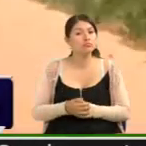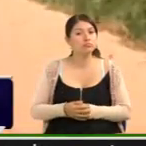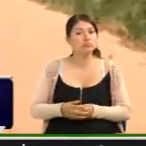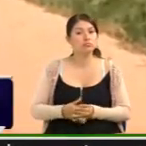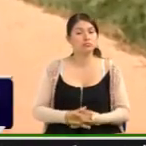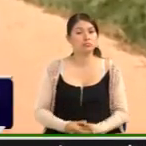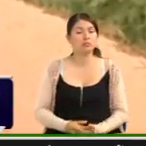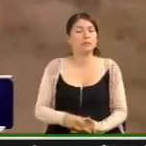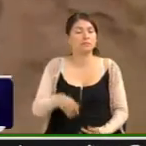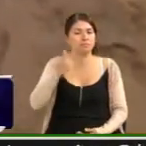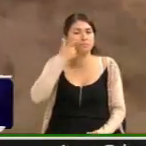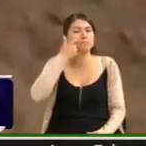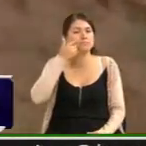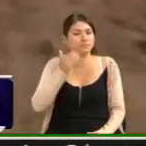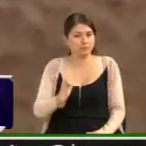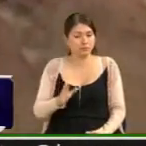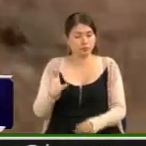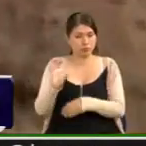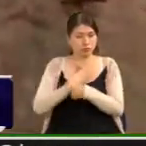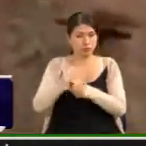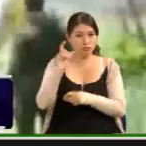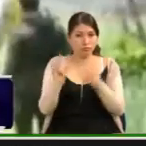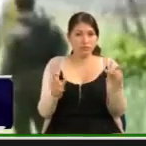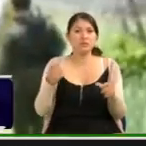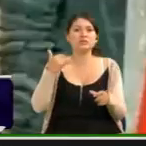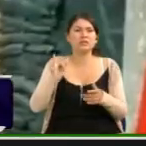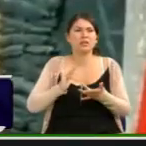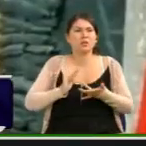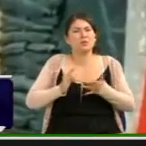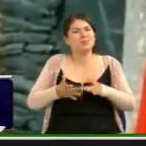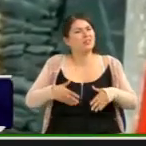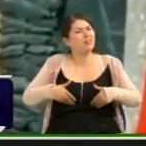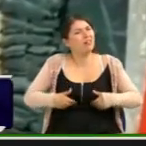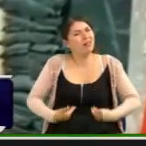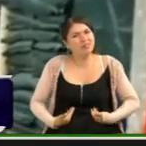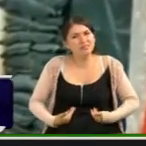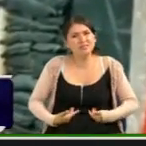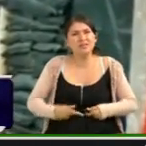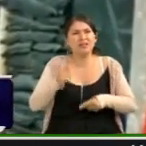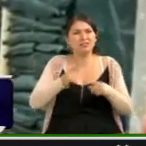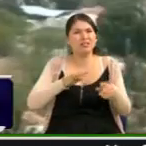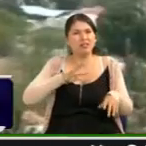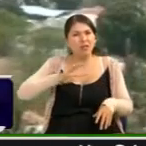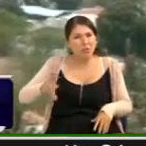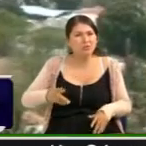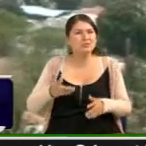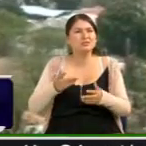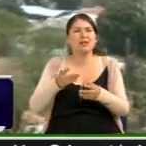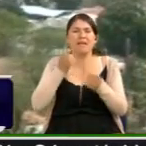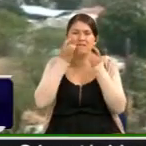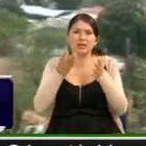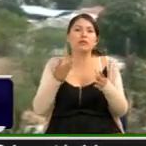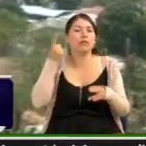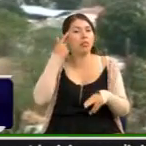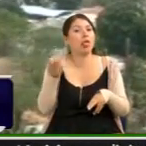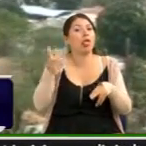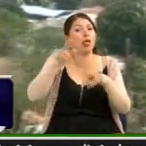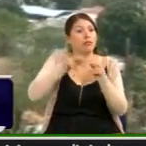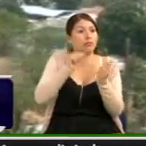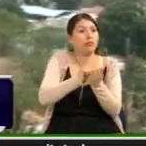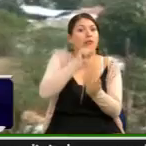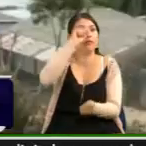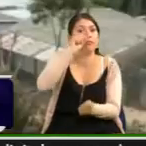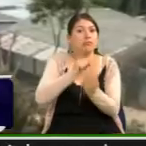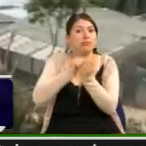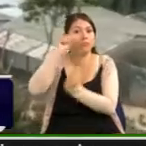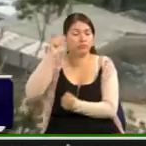de que presuntamente la ciudadanía, ya adolorida y cansada de que hayan algunos delitos de orden menor, pues está inventando este tipo